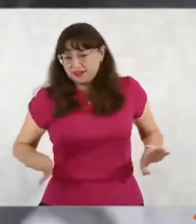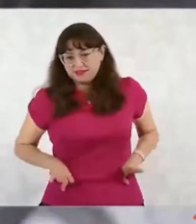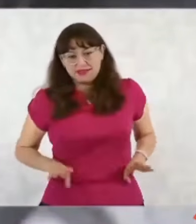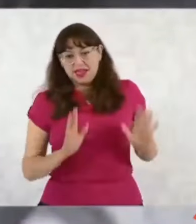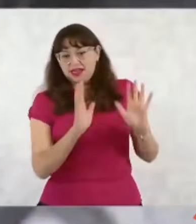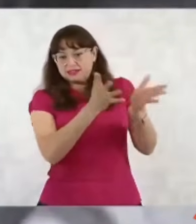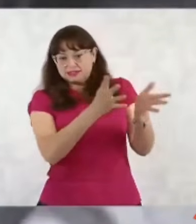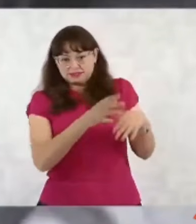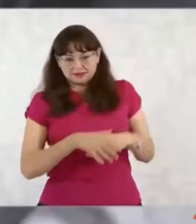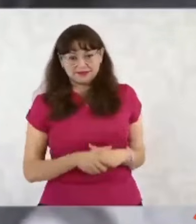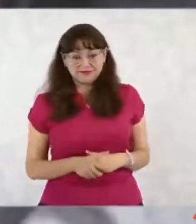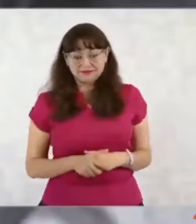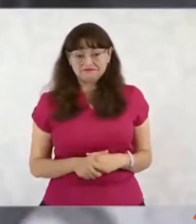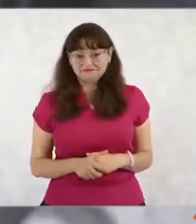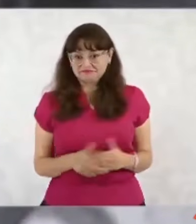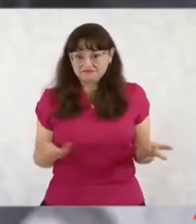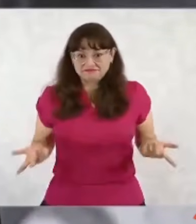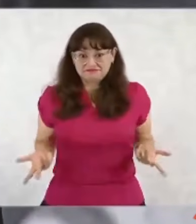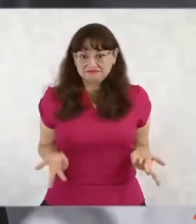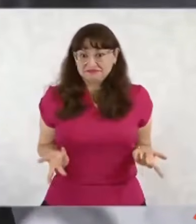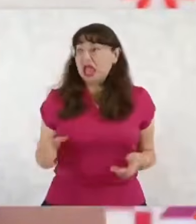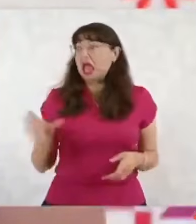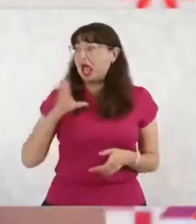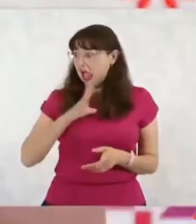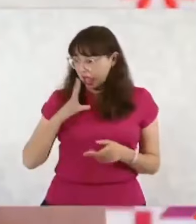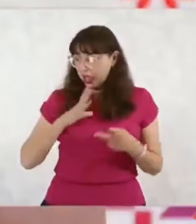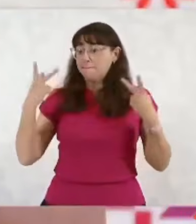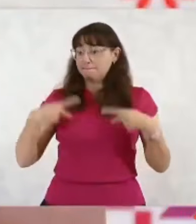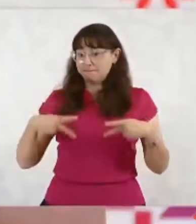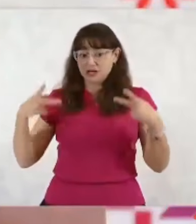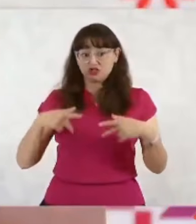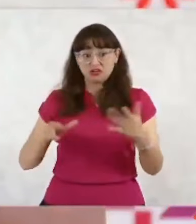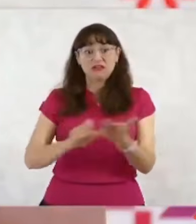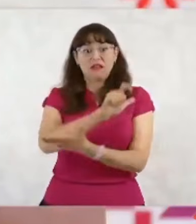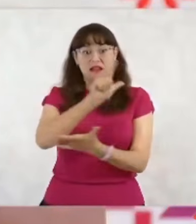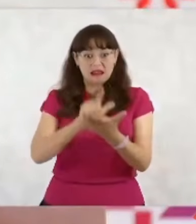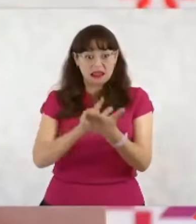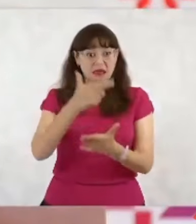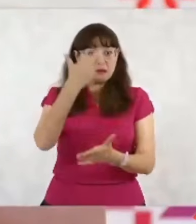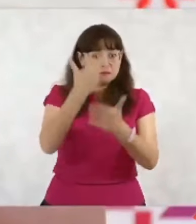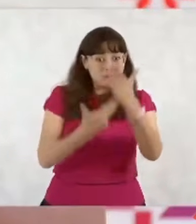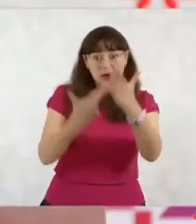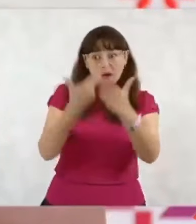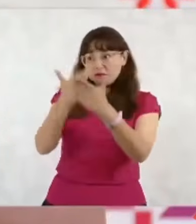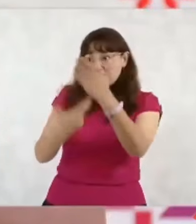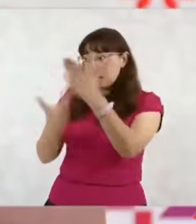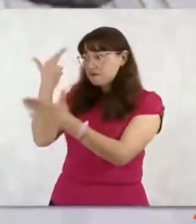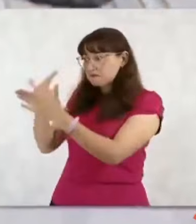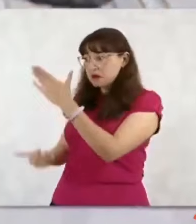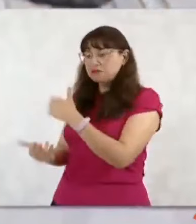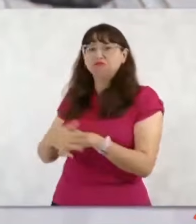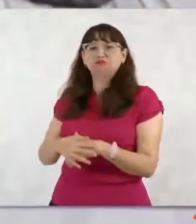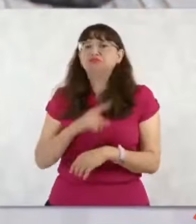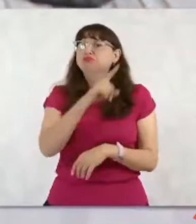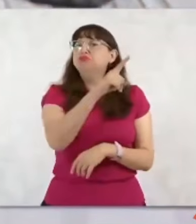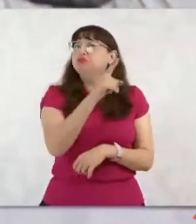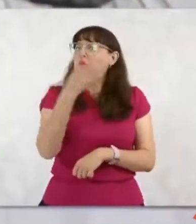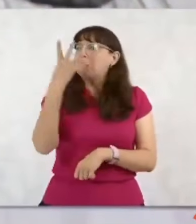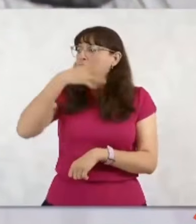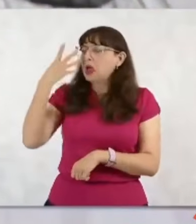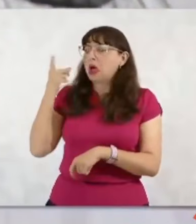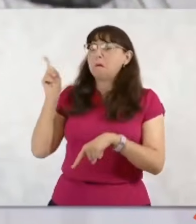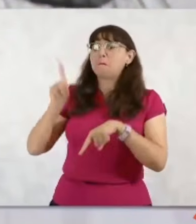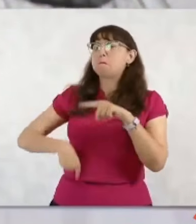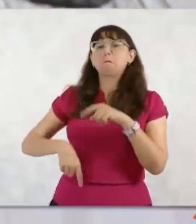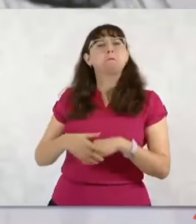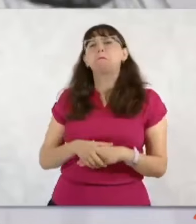Porque hay otros delincuentes o presuntos delincuentes, vamos a ponerlo así, donde no hay problema.